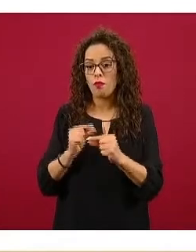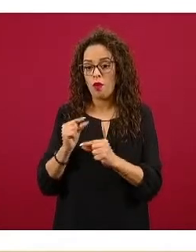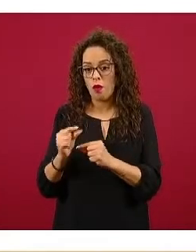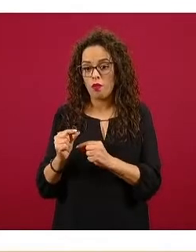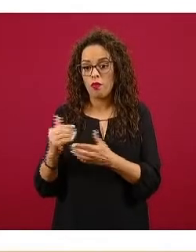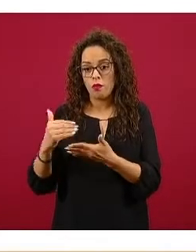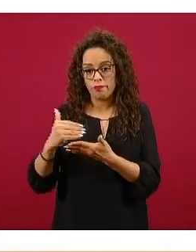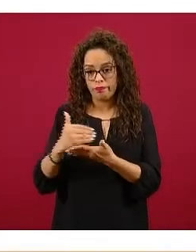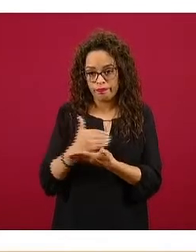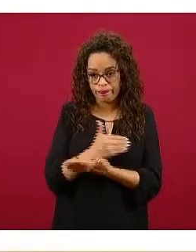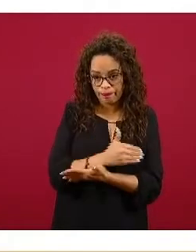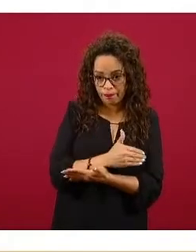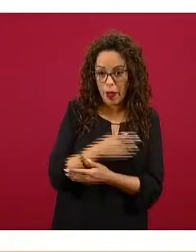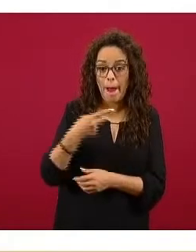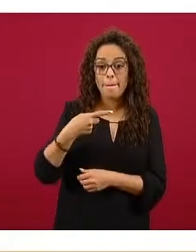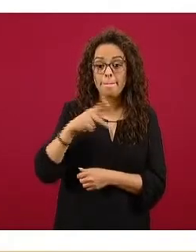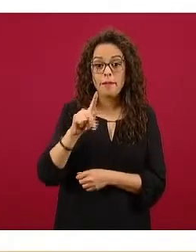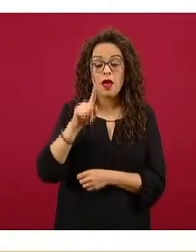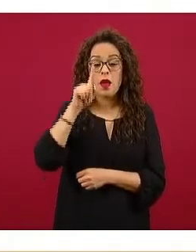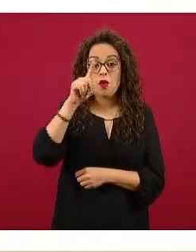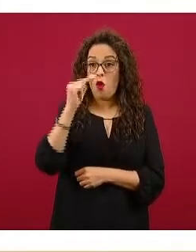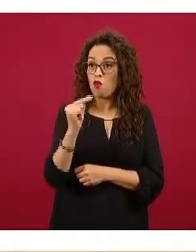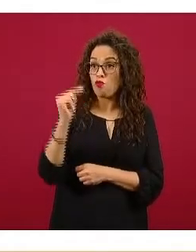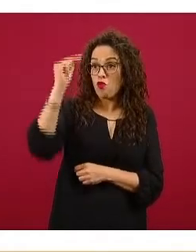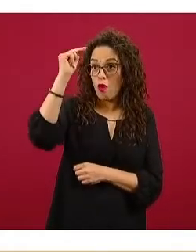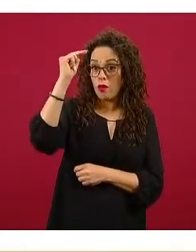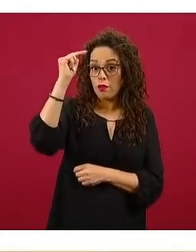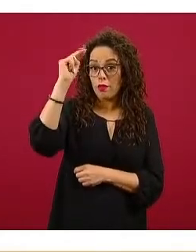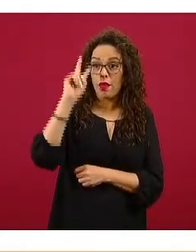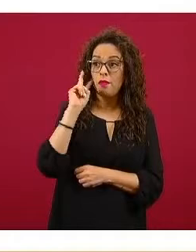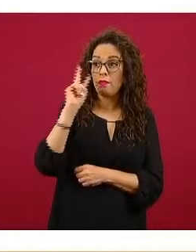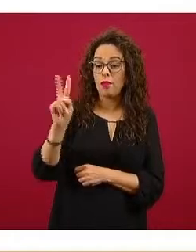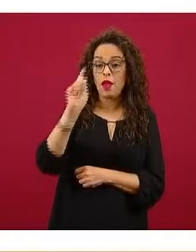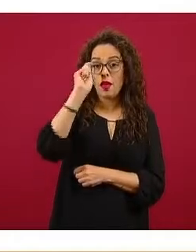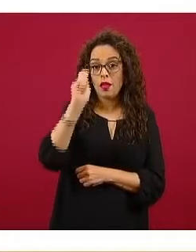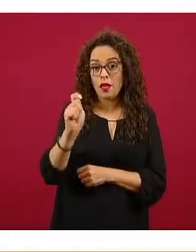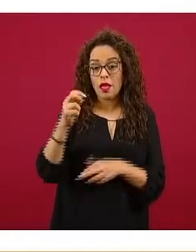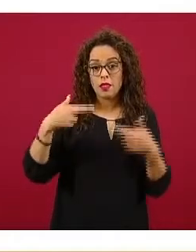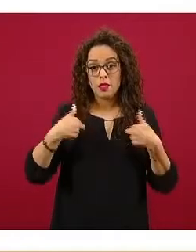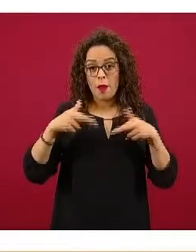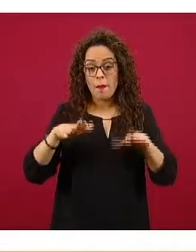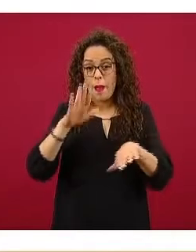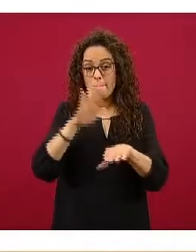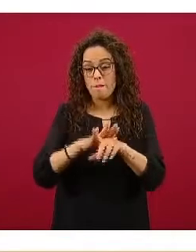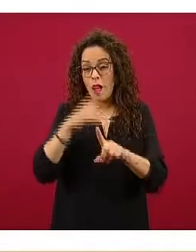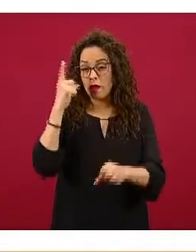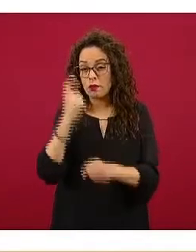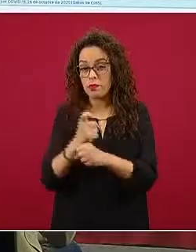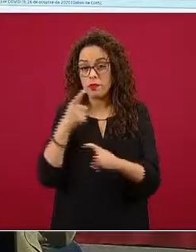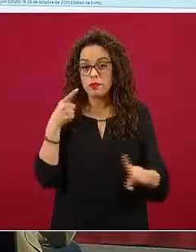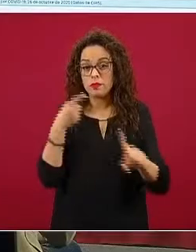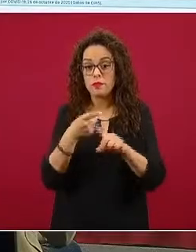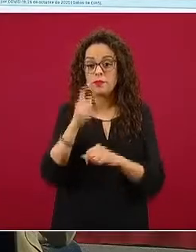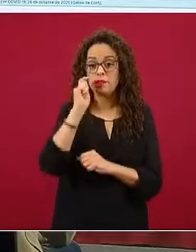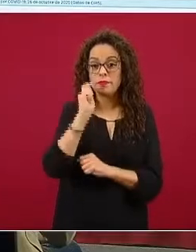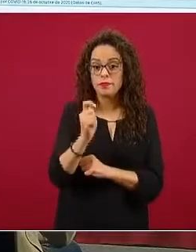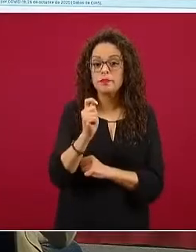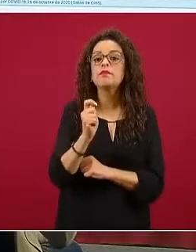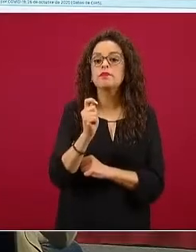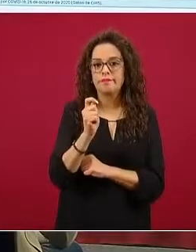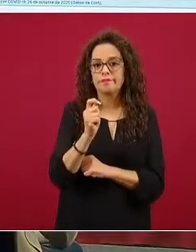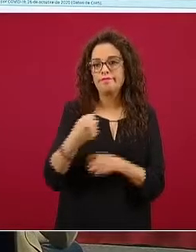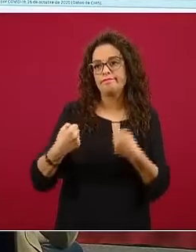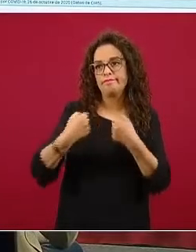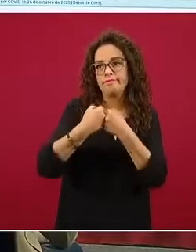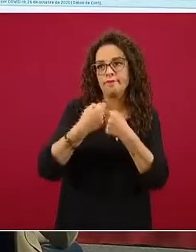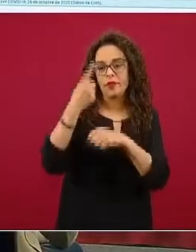hacia América del Norte, que además está representada principalmente por lo que sucede en el país vecino del norte,